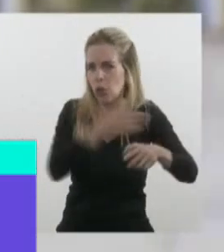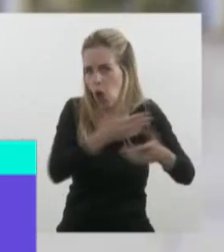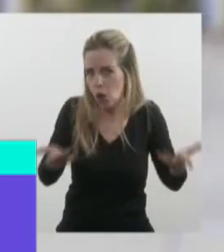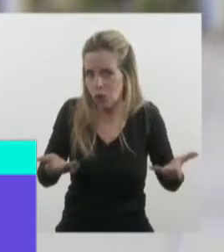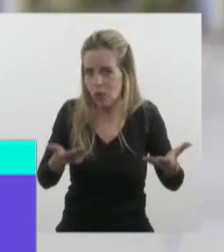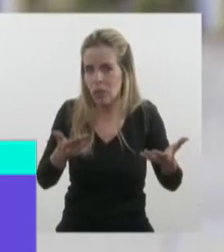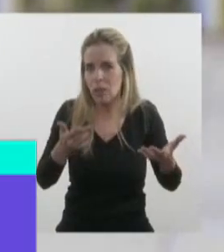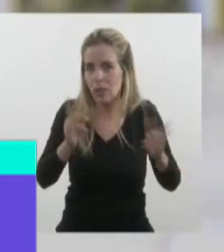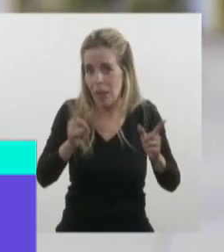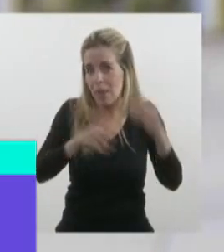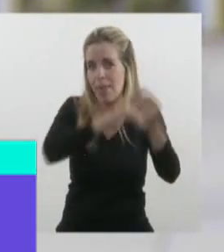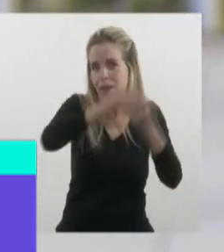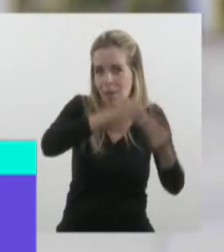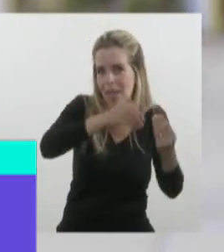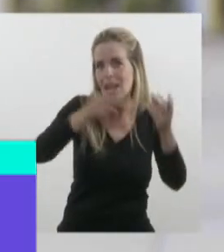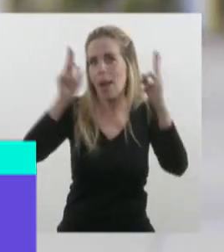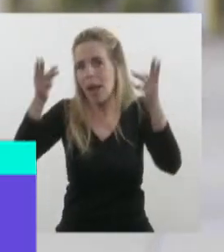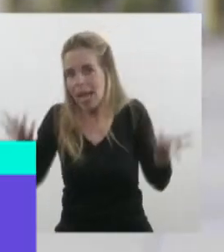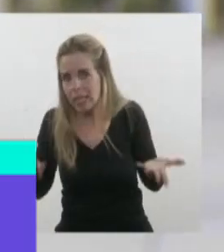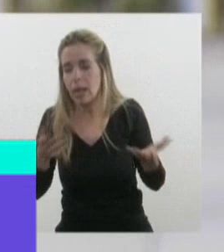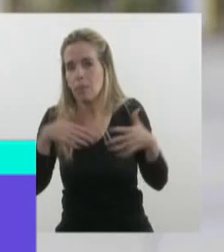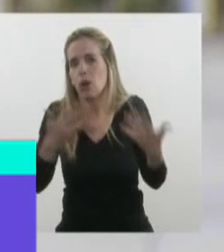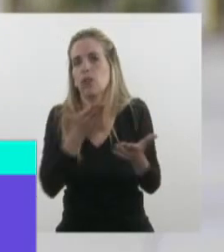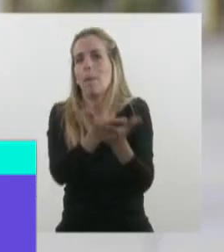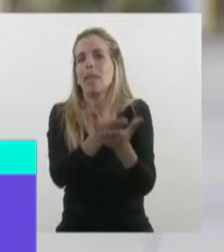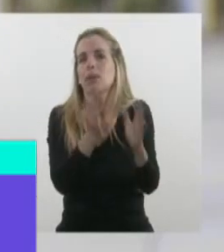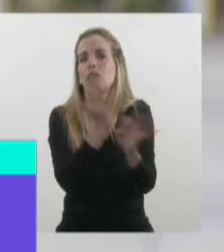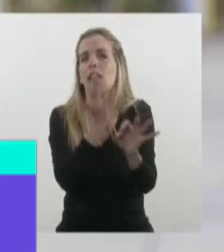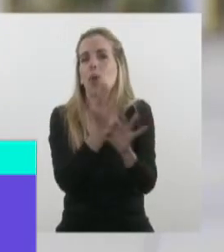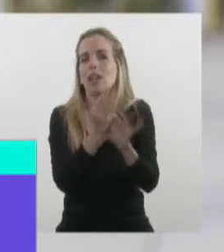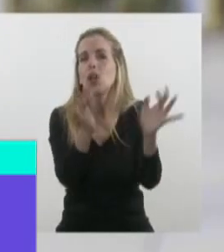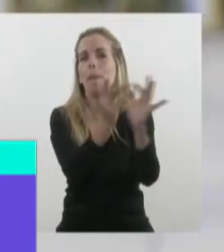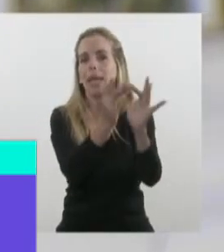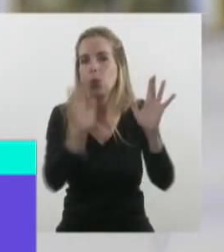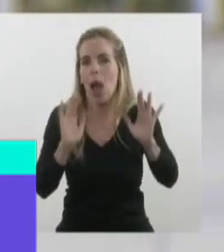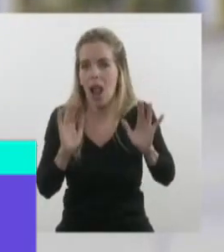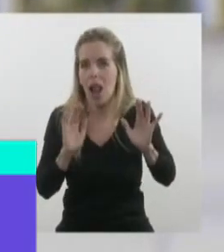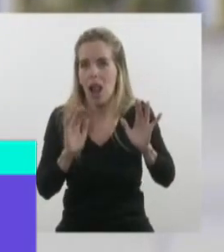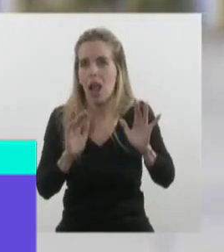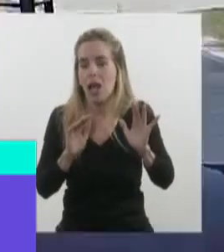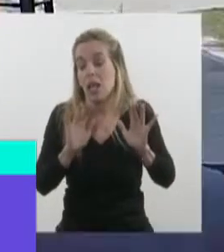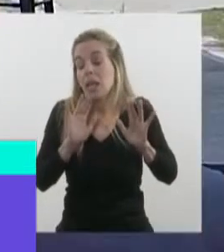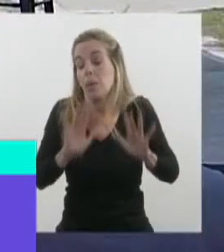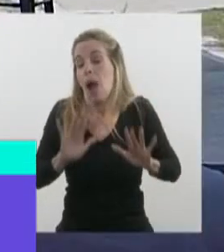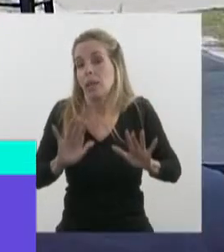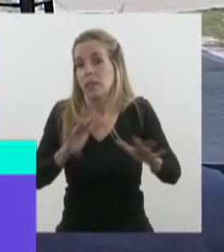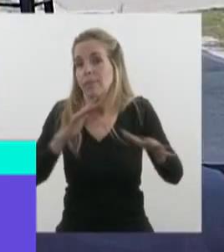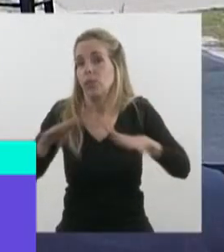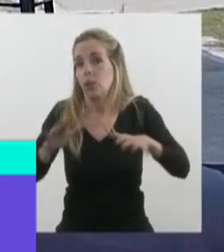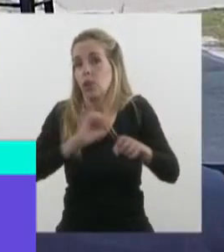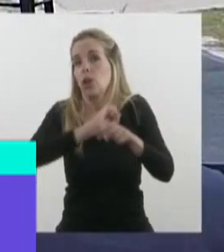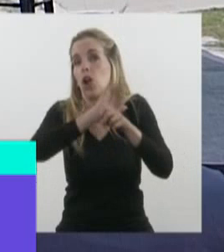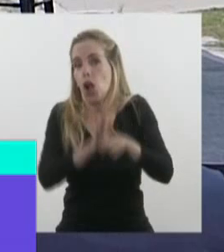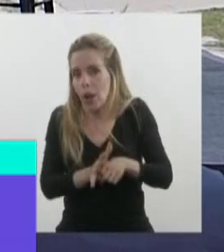quienes viven con esos chicos y esas chicas que van al colegio. Y enfrentamos la pandemia. Y tuvimos